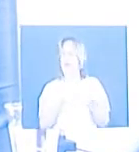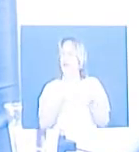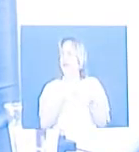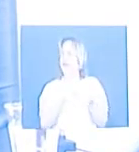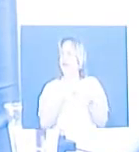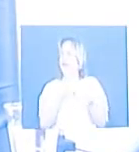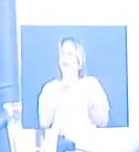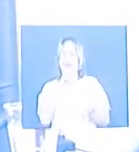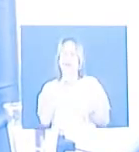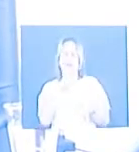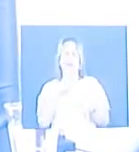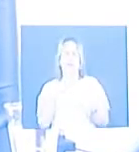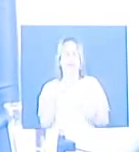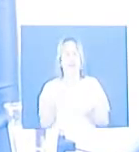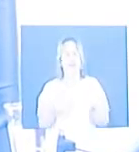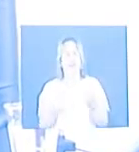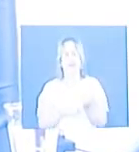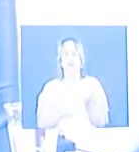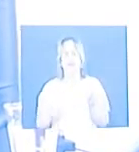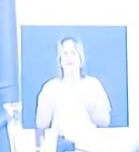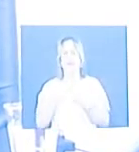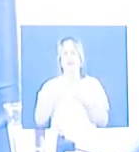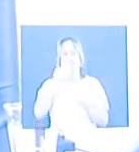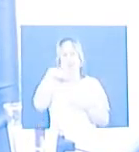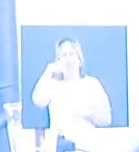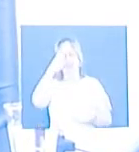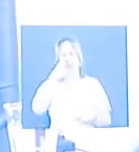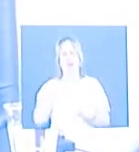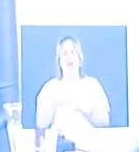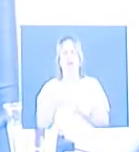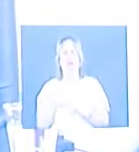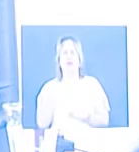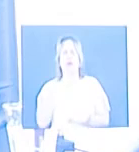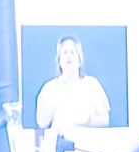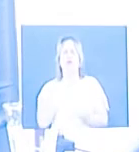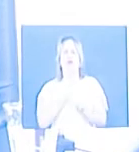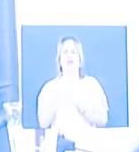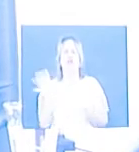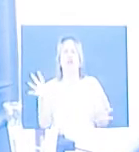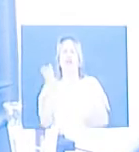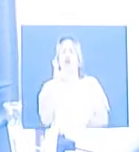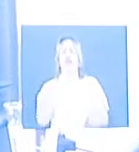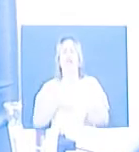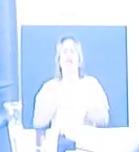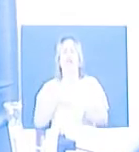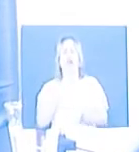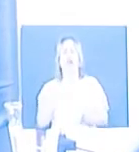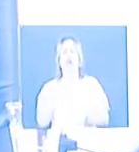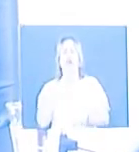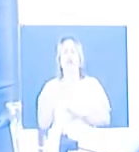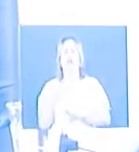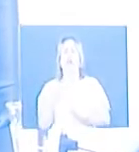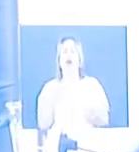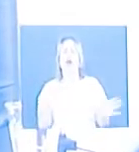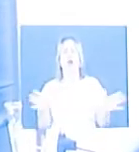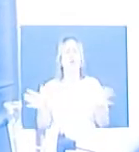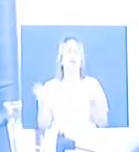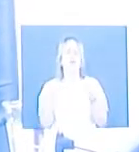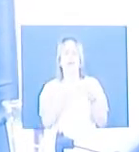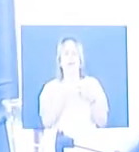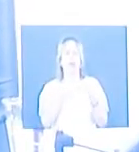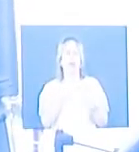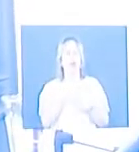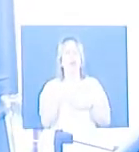sea provincial o sea municipal, también genera, o sea, o tiene otros públicos, y de igual manera el periódico